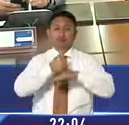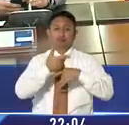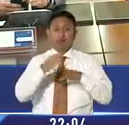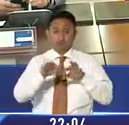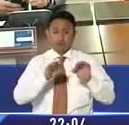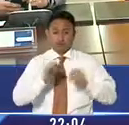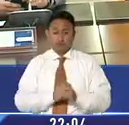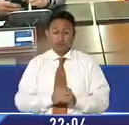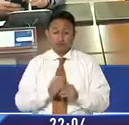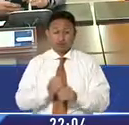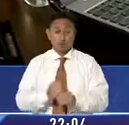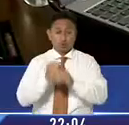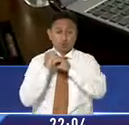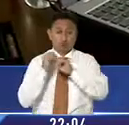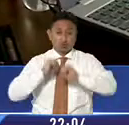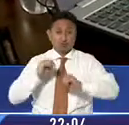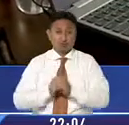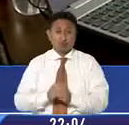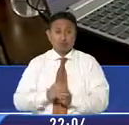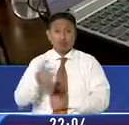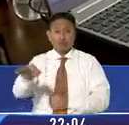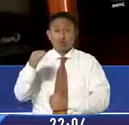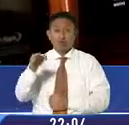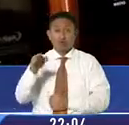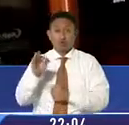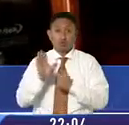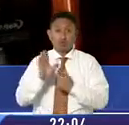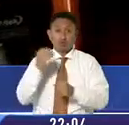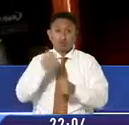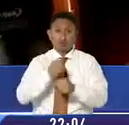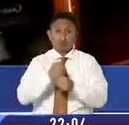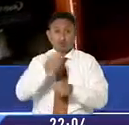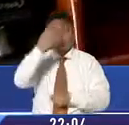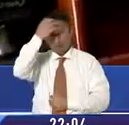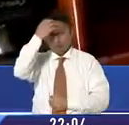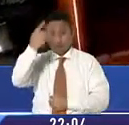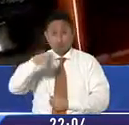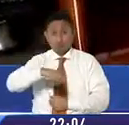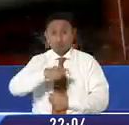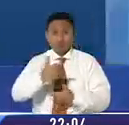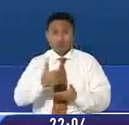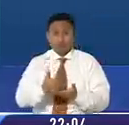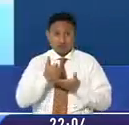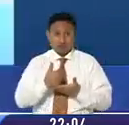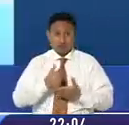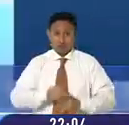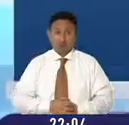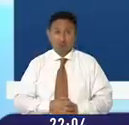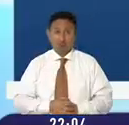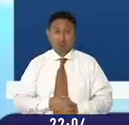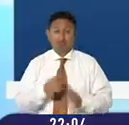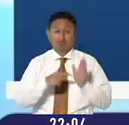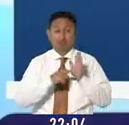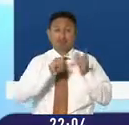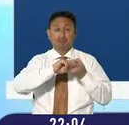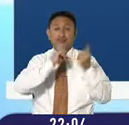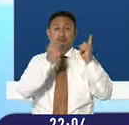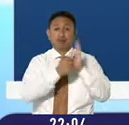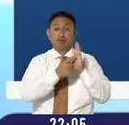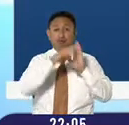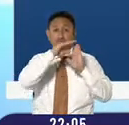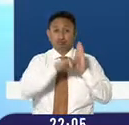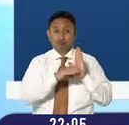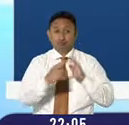obligatorio presentar el documento para temas de trabajo, educación y atención de salud. Además, hay cambios en los aforos. En